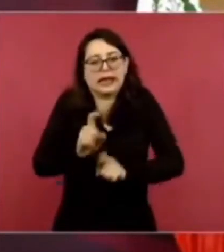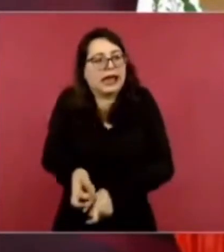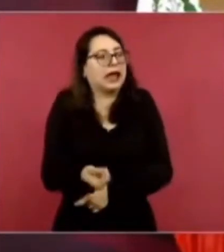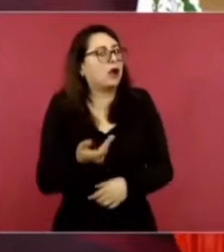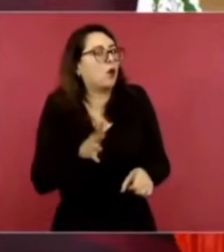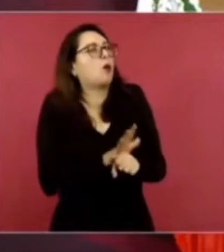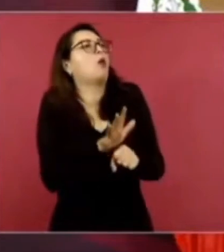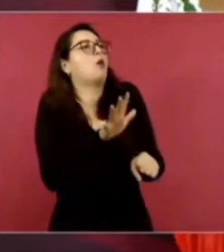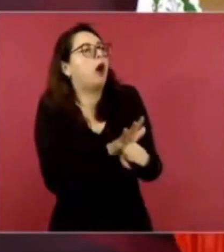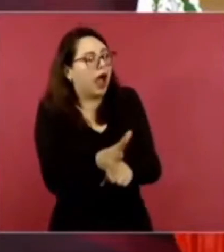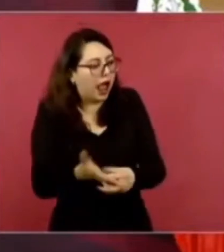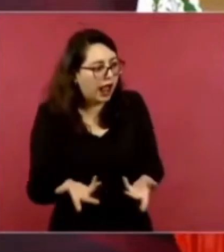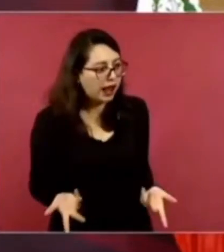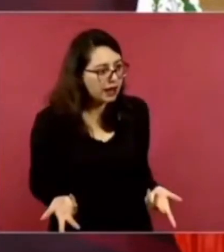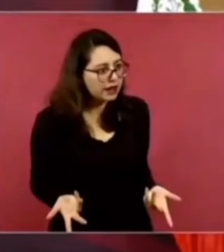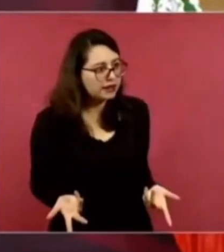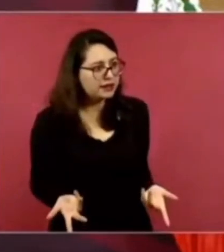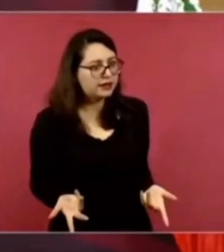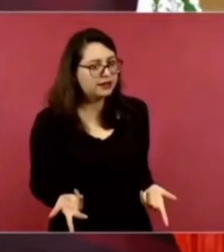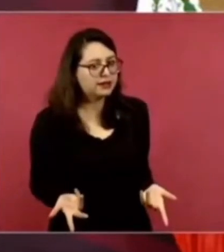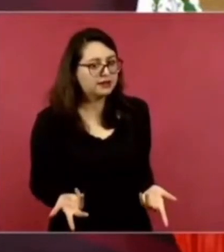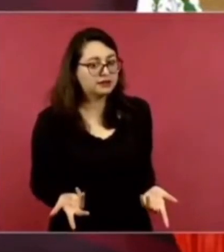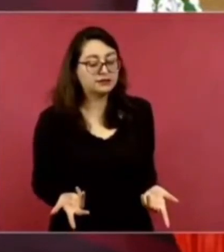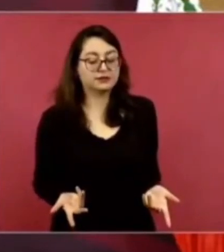Una vez se enojaron mucho conmigo